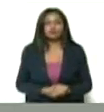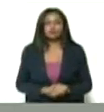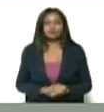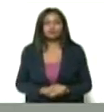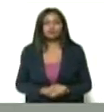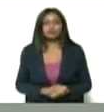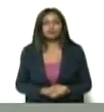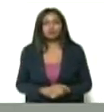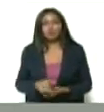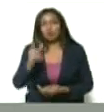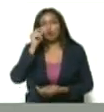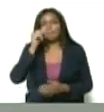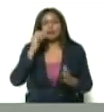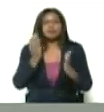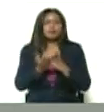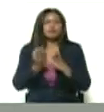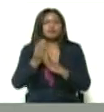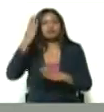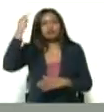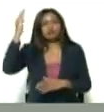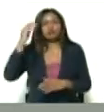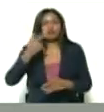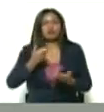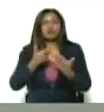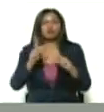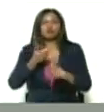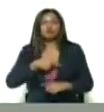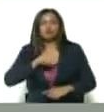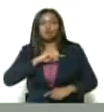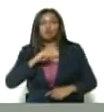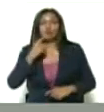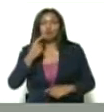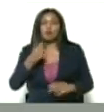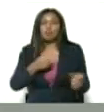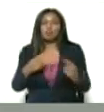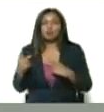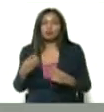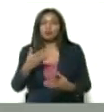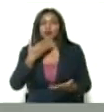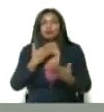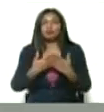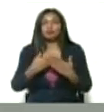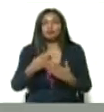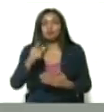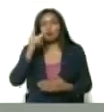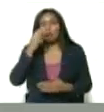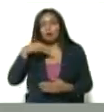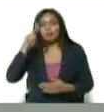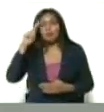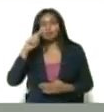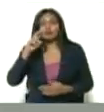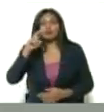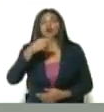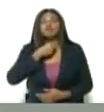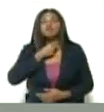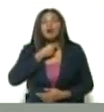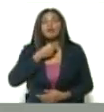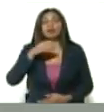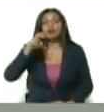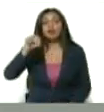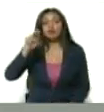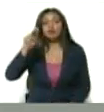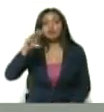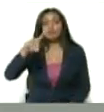teólogo de la liberación de España. Aquí estoy, digo en mi Twitter, agradezco al padre Numa por este hermoso libro,